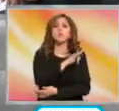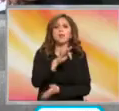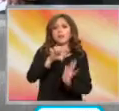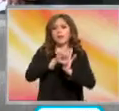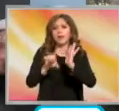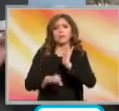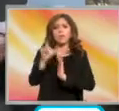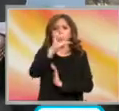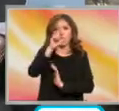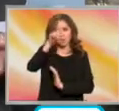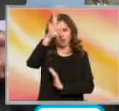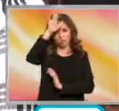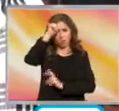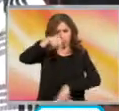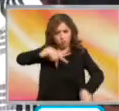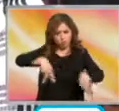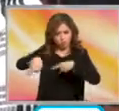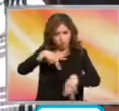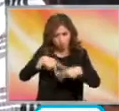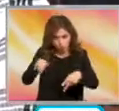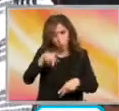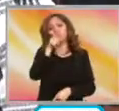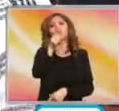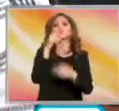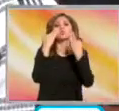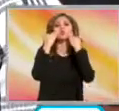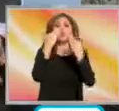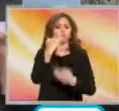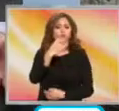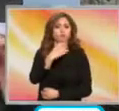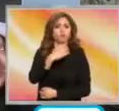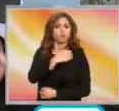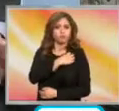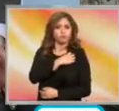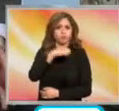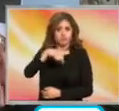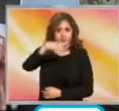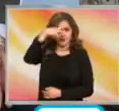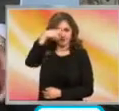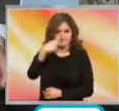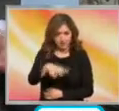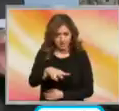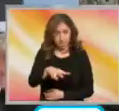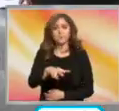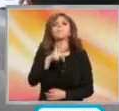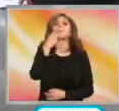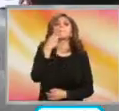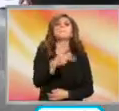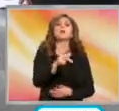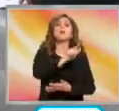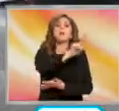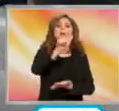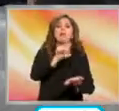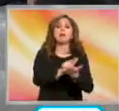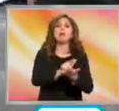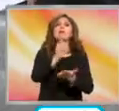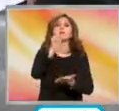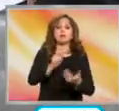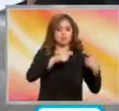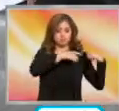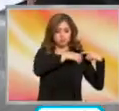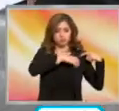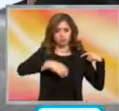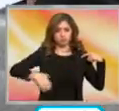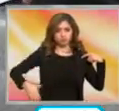hemos visto que ellos traen el escudo nacional. Sin duda. Una reproducción específicamente en la ley es la banda presidencial. La banda